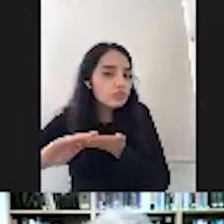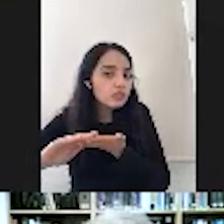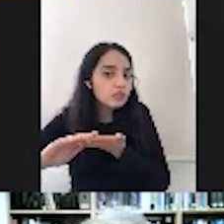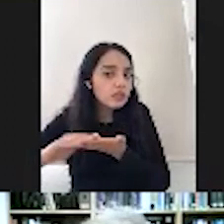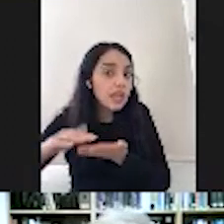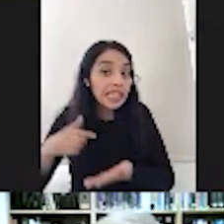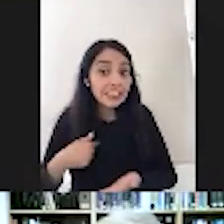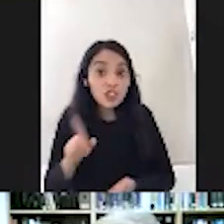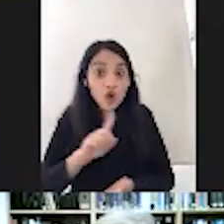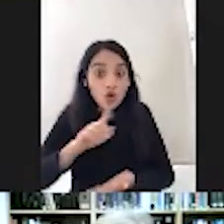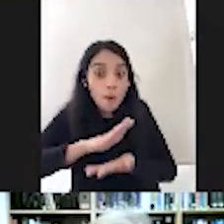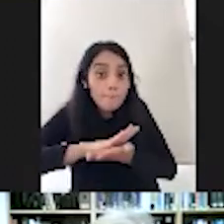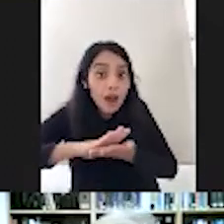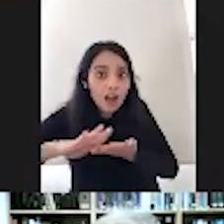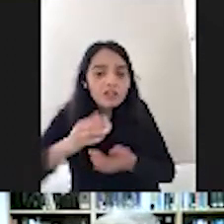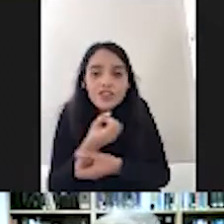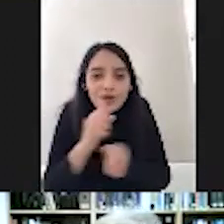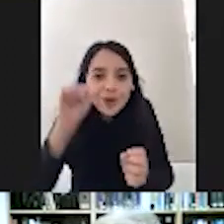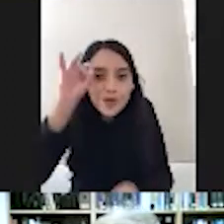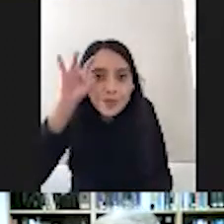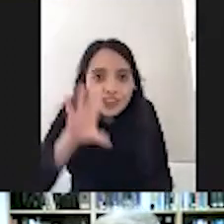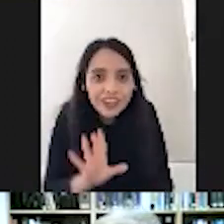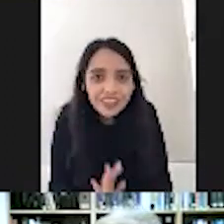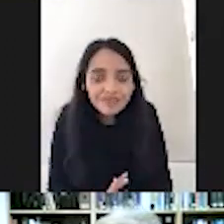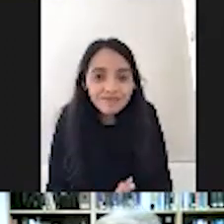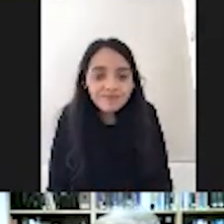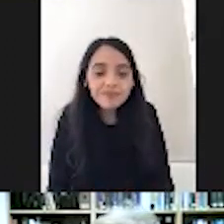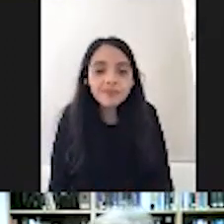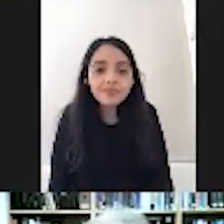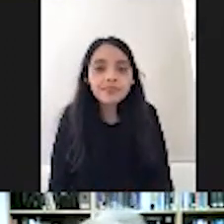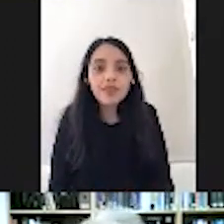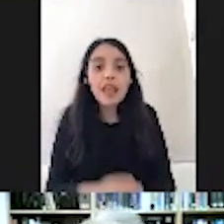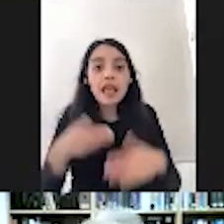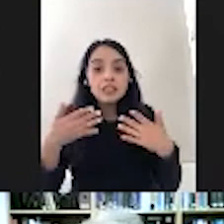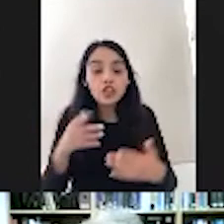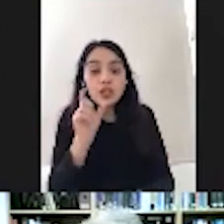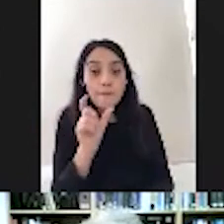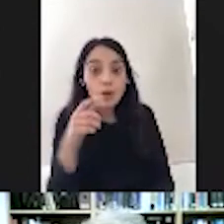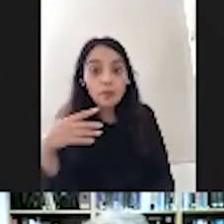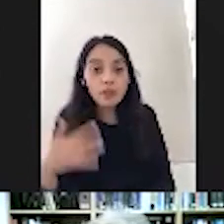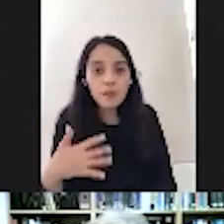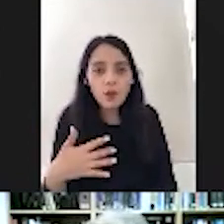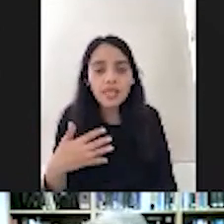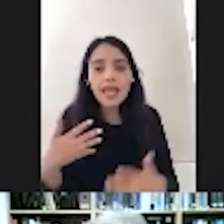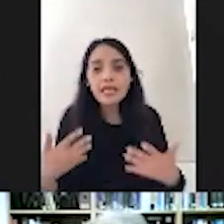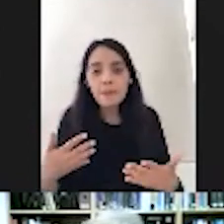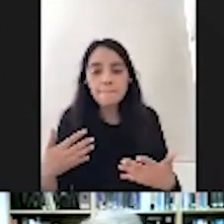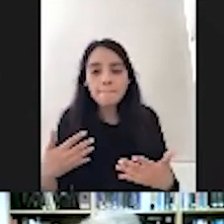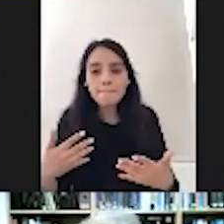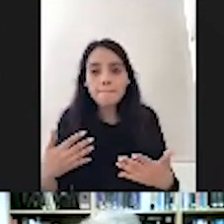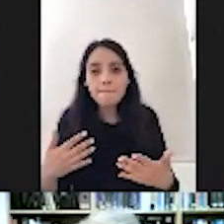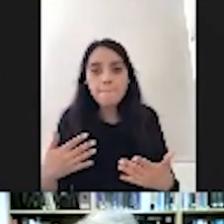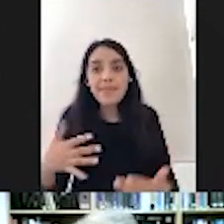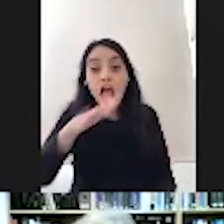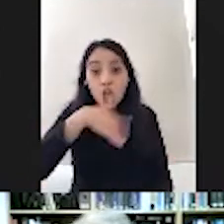la textura de algo. Entonces, el concepto central es que gran parte de lo que nosotros entendemos